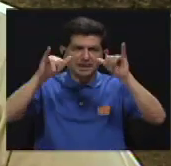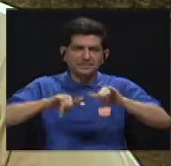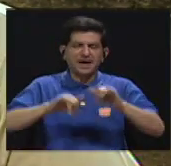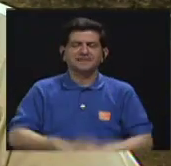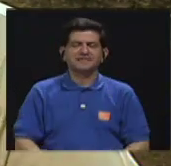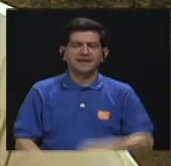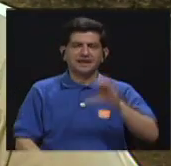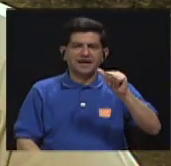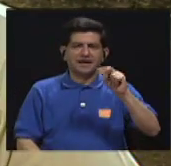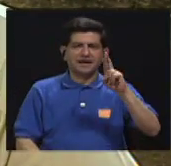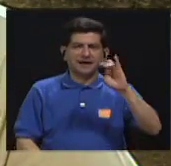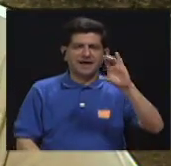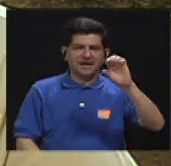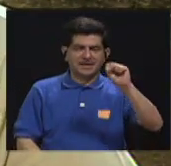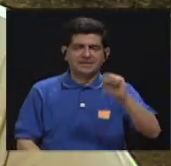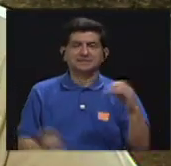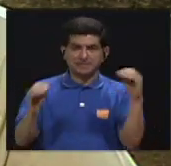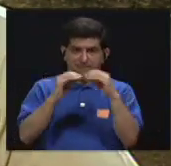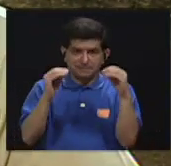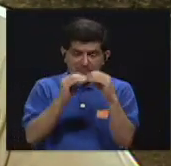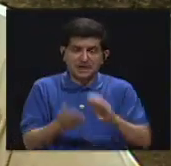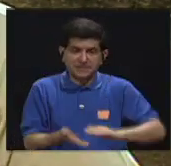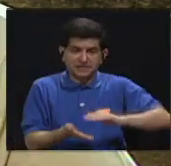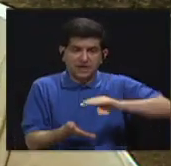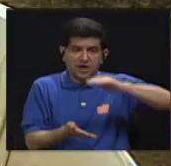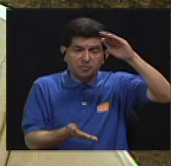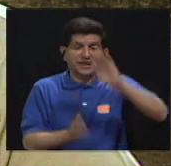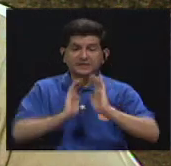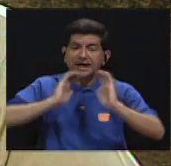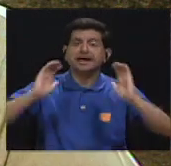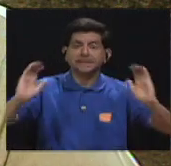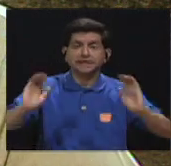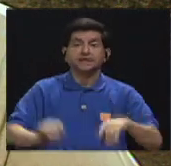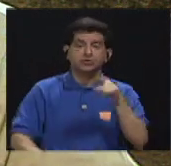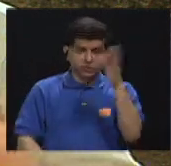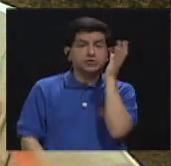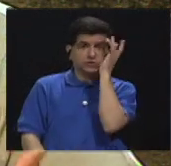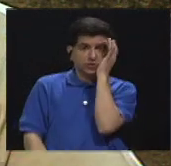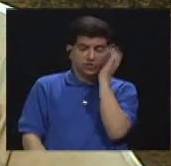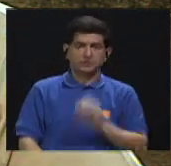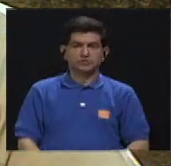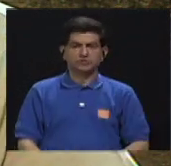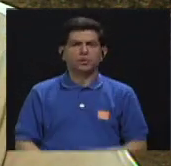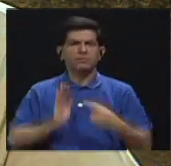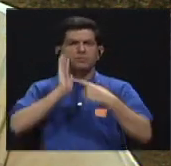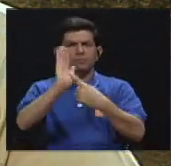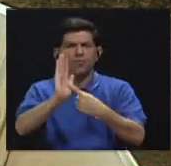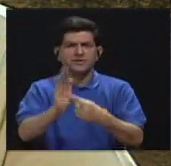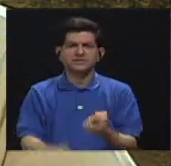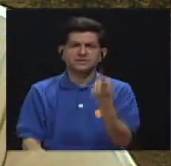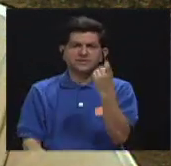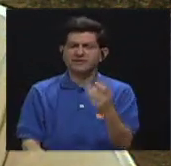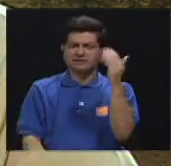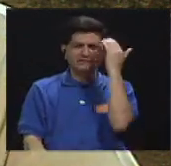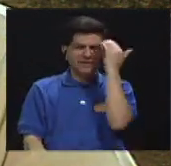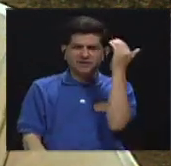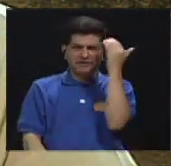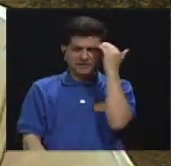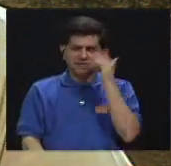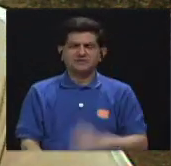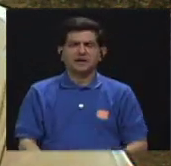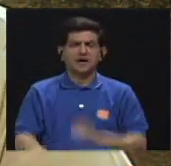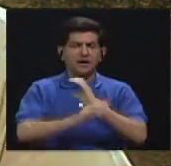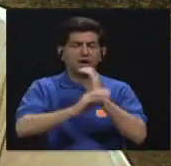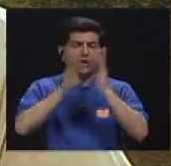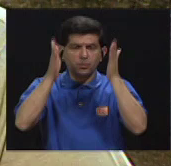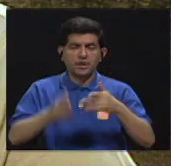caries es lo que más nos preocupa porque se está aumentando la incidencia en niños. Y eso evidencia pues una falta de desconocimiento tanto de los